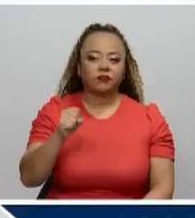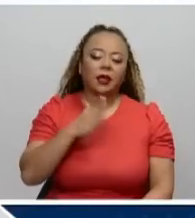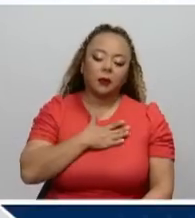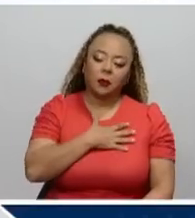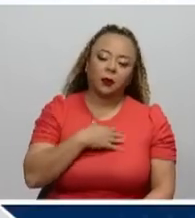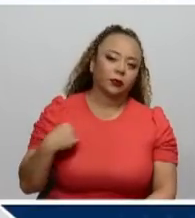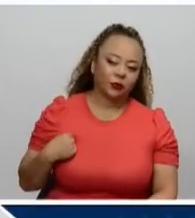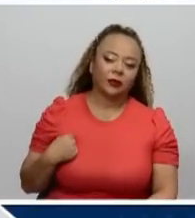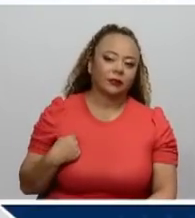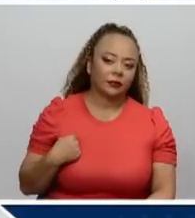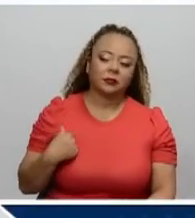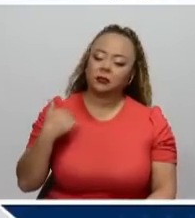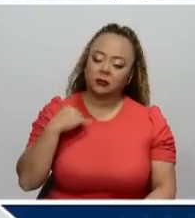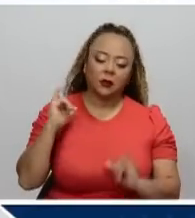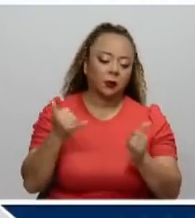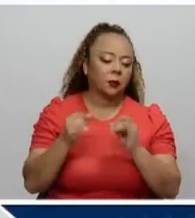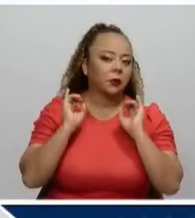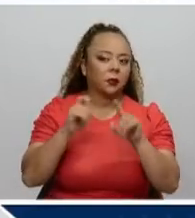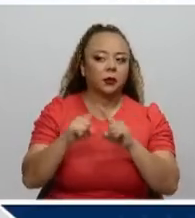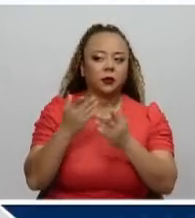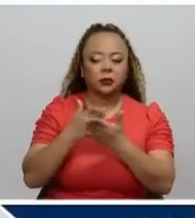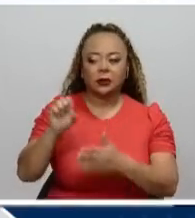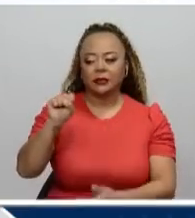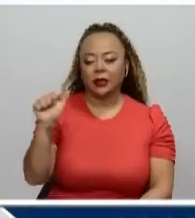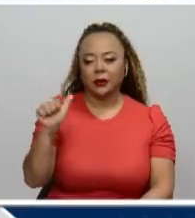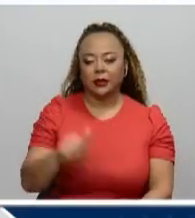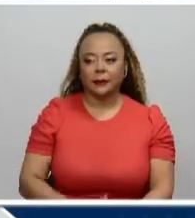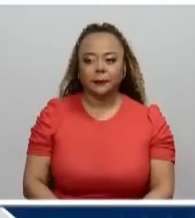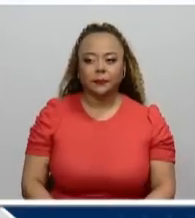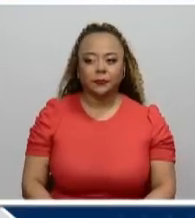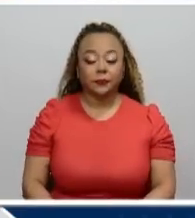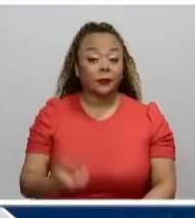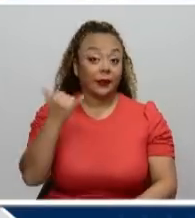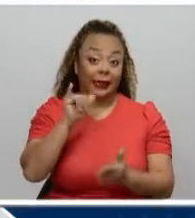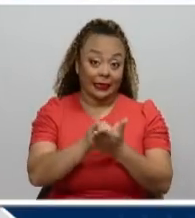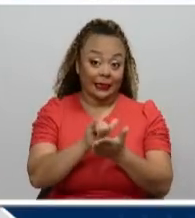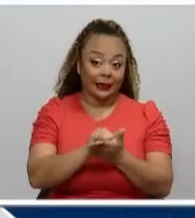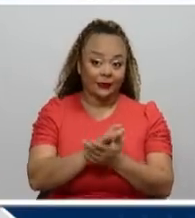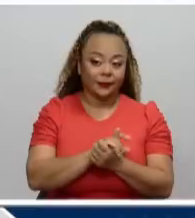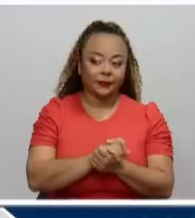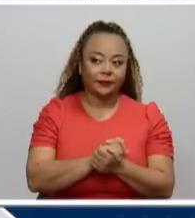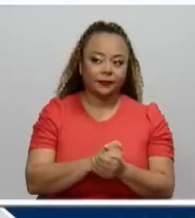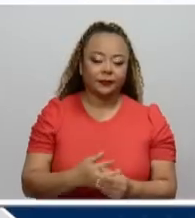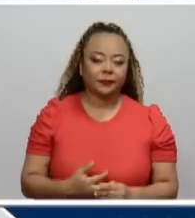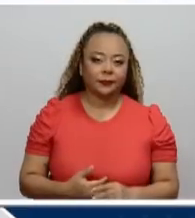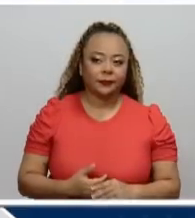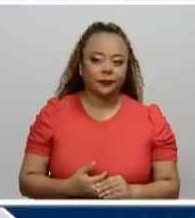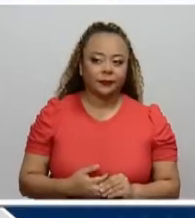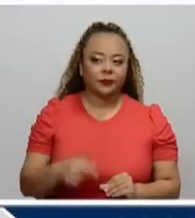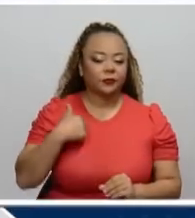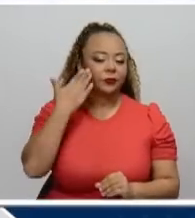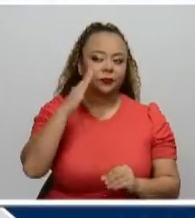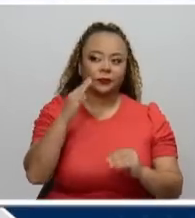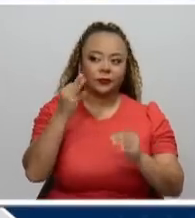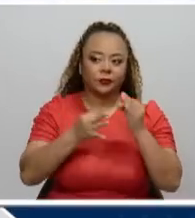a mí también viene jugando bastante bien Acuña sí que si es así yo no sé si está